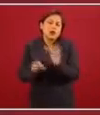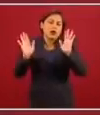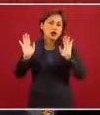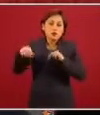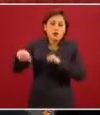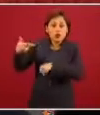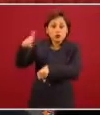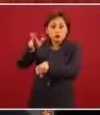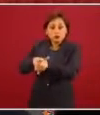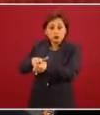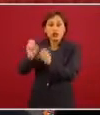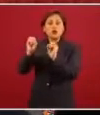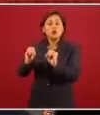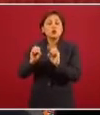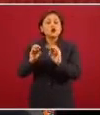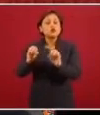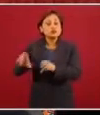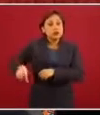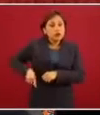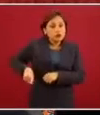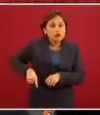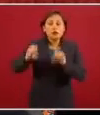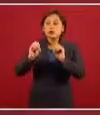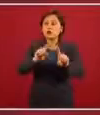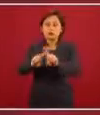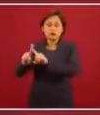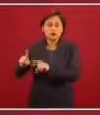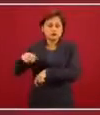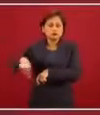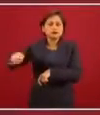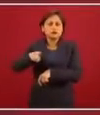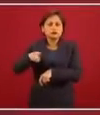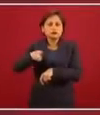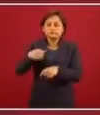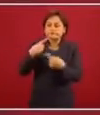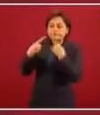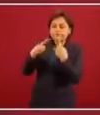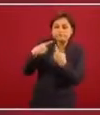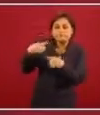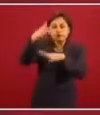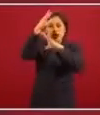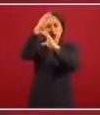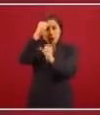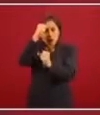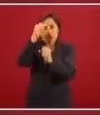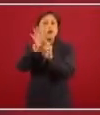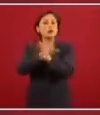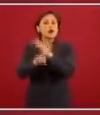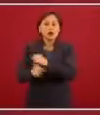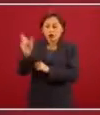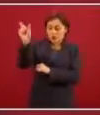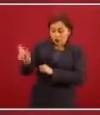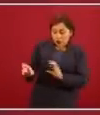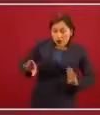organiza a el personal de salud, puede lograr que alguien más joven, que no sea una mujer embarazada y que